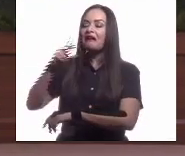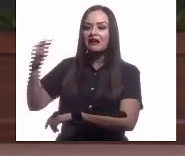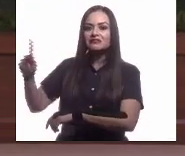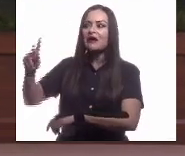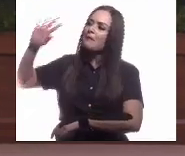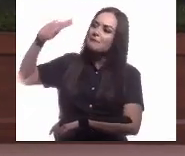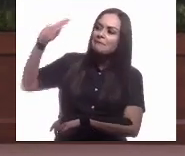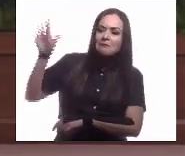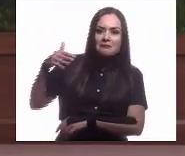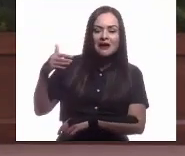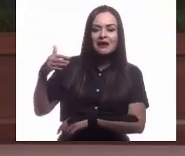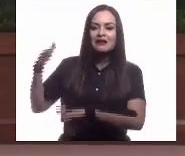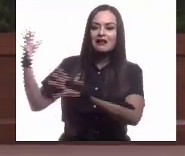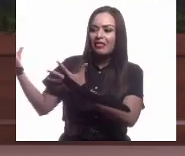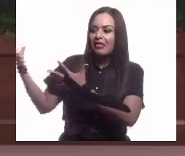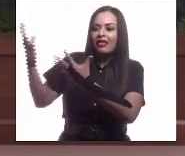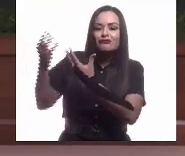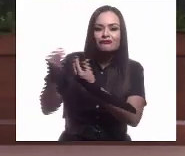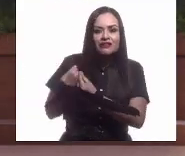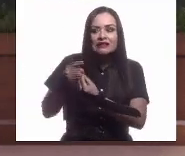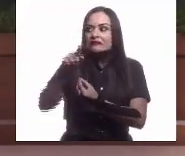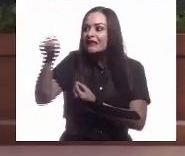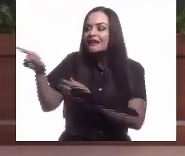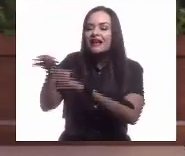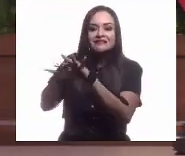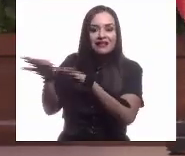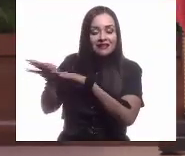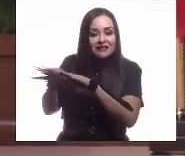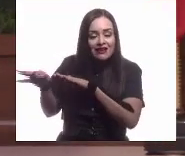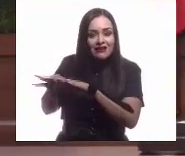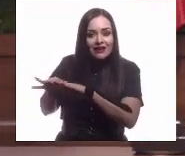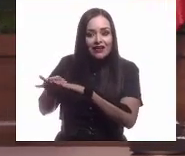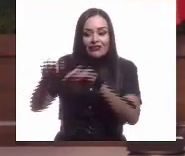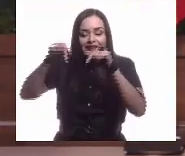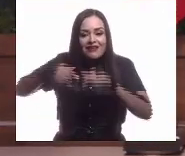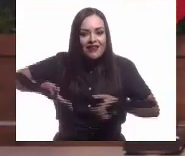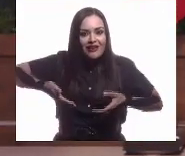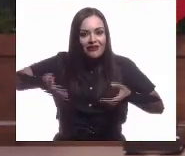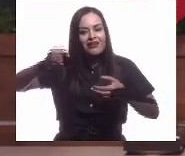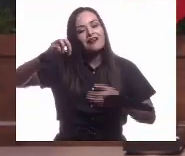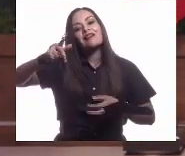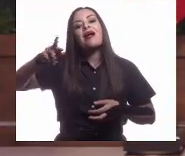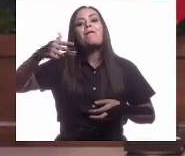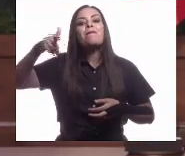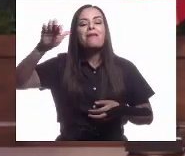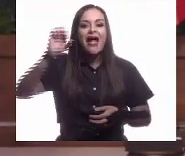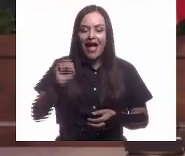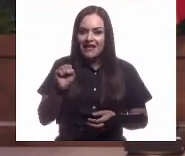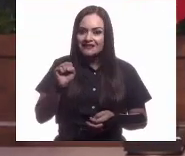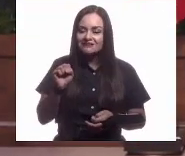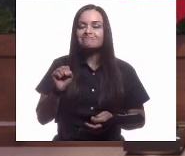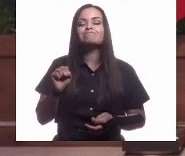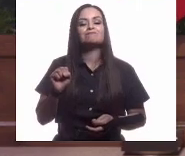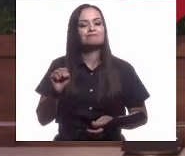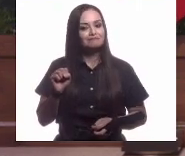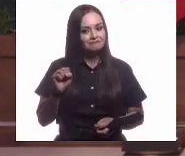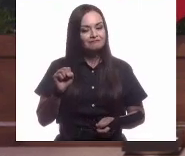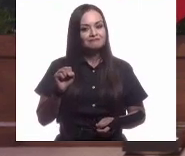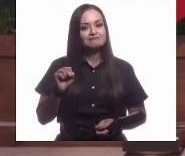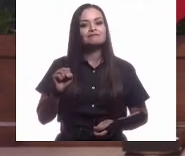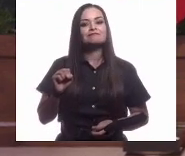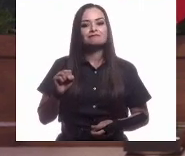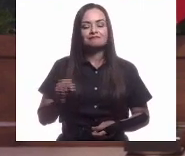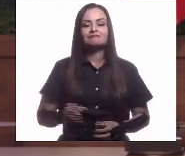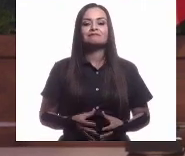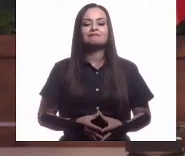Márquez de León aquí en La Paz. Imagínense el beneficio, no solo le va mejor a ella, sino que está uniendo a las gentes de